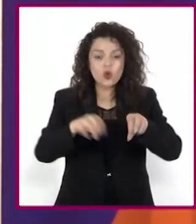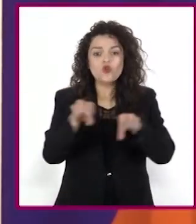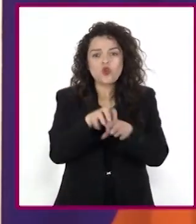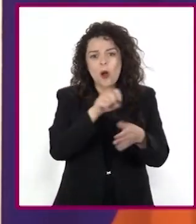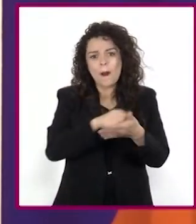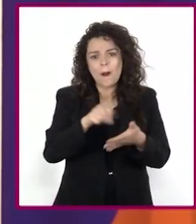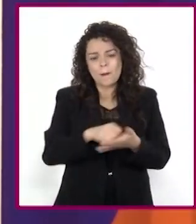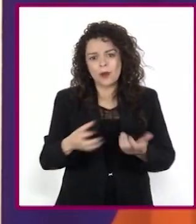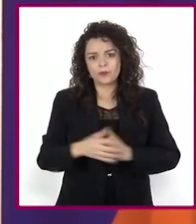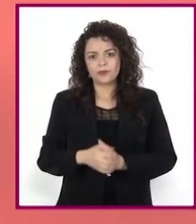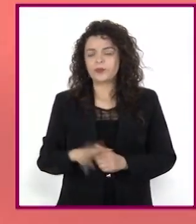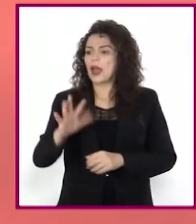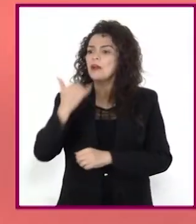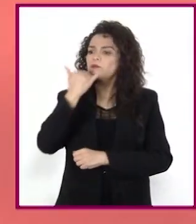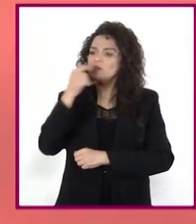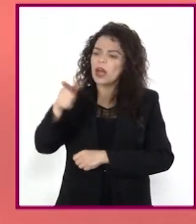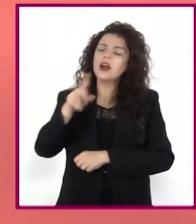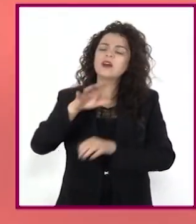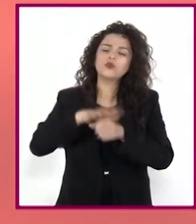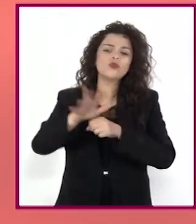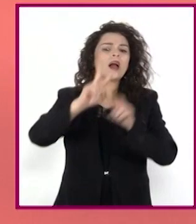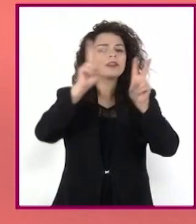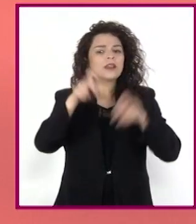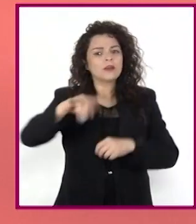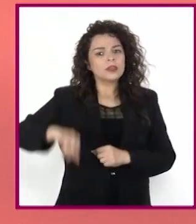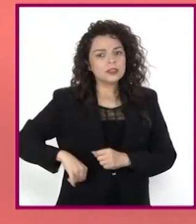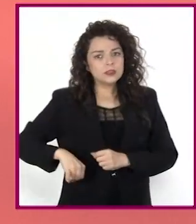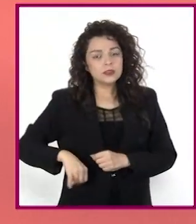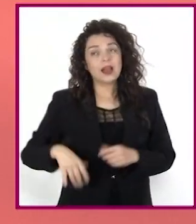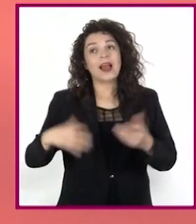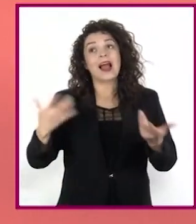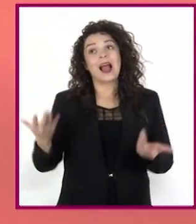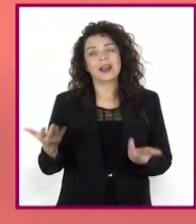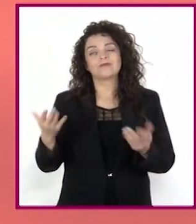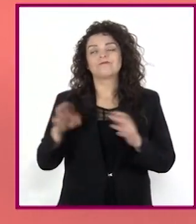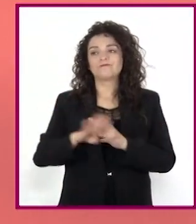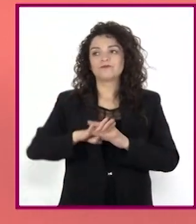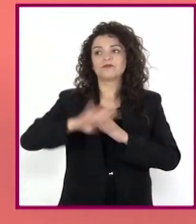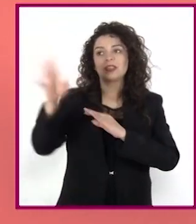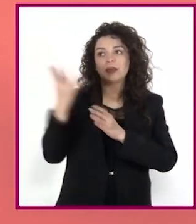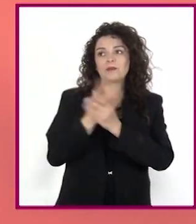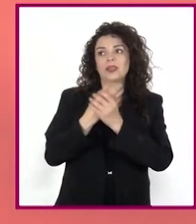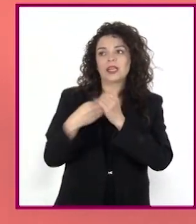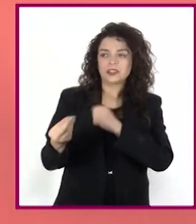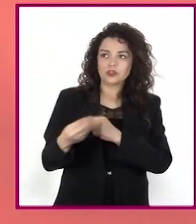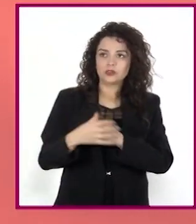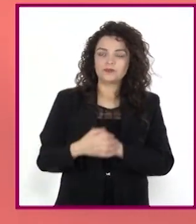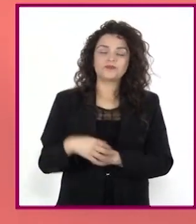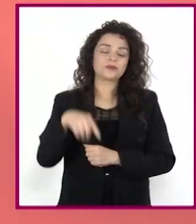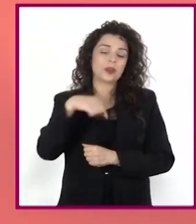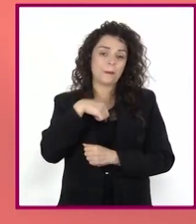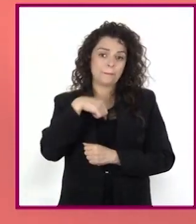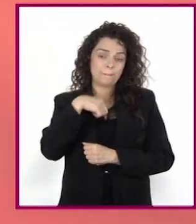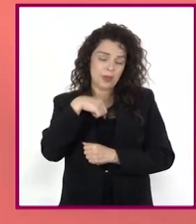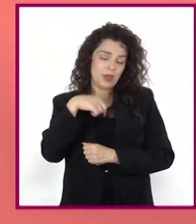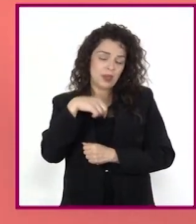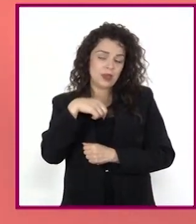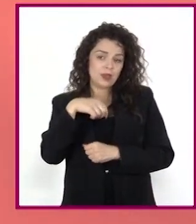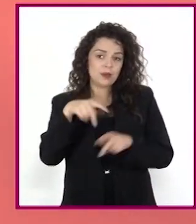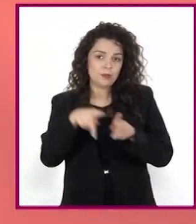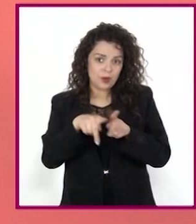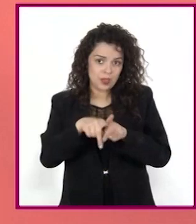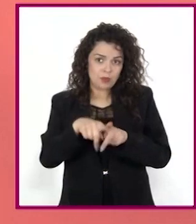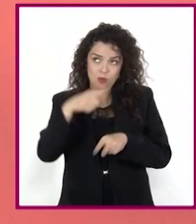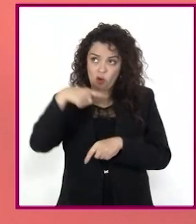que te interesa? Es la migración. Y bueno, le cuento, es que tengo un primo mío, se fue a vivir a